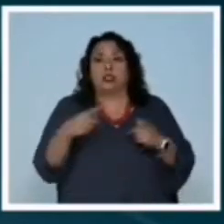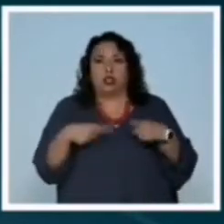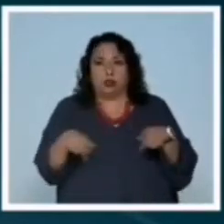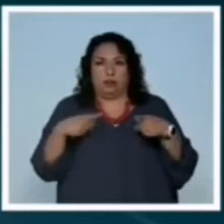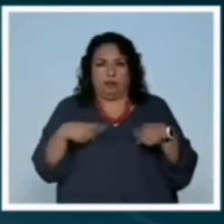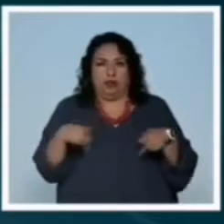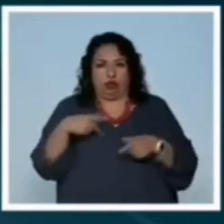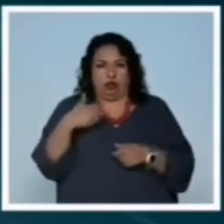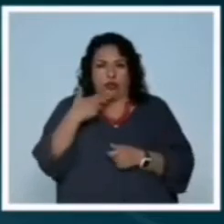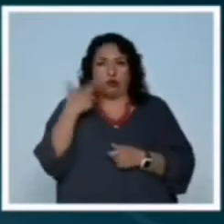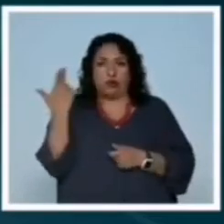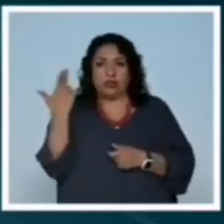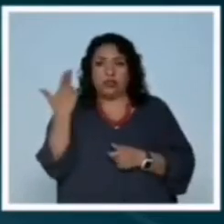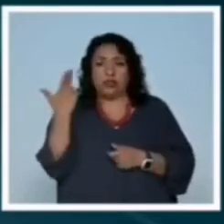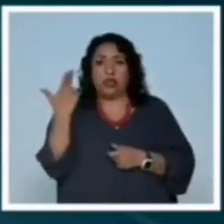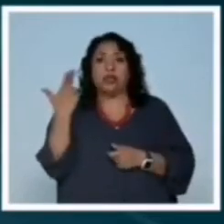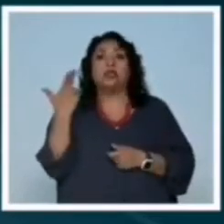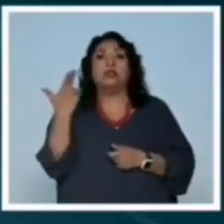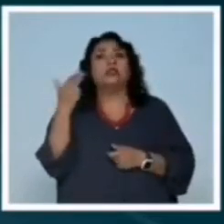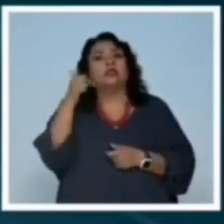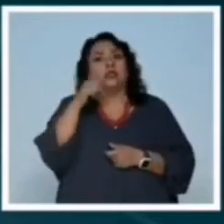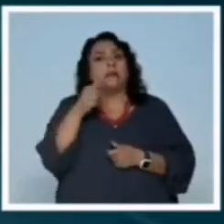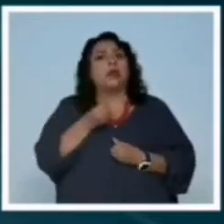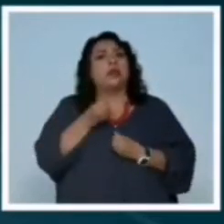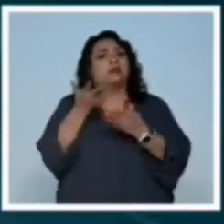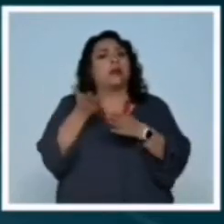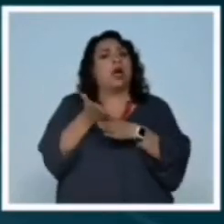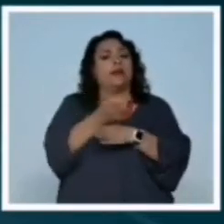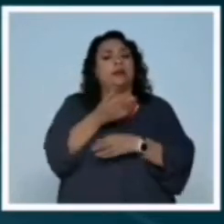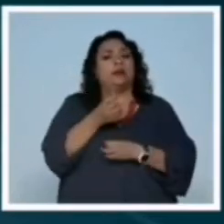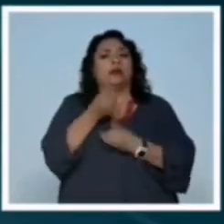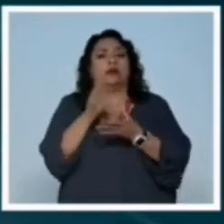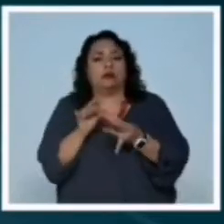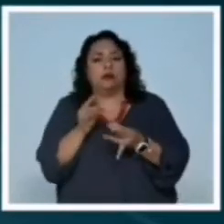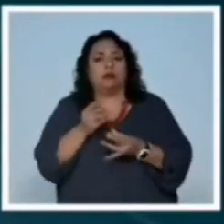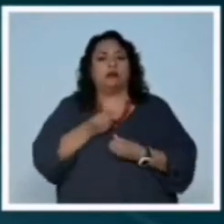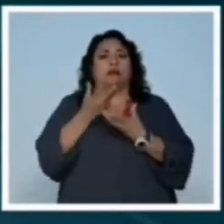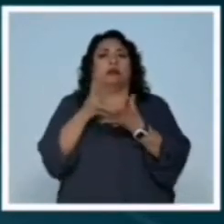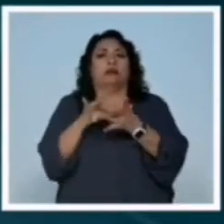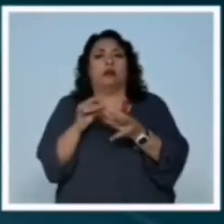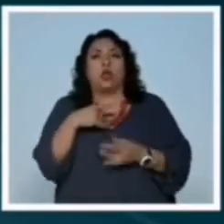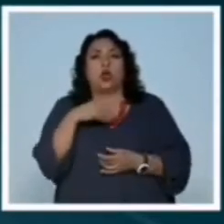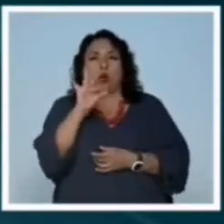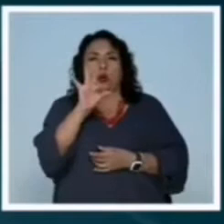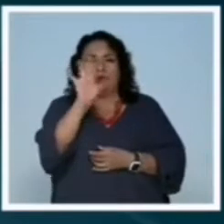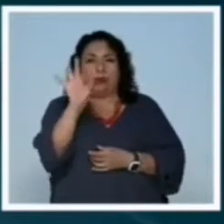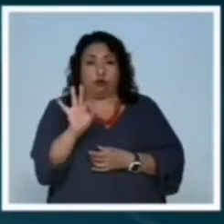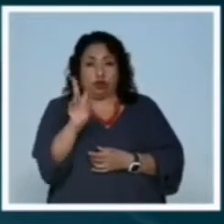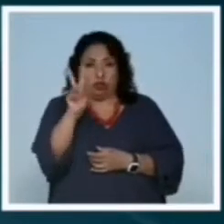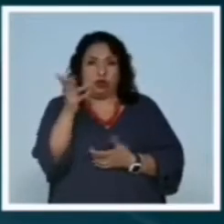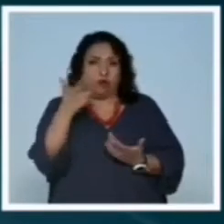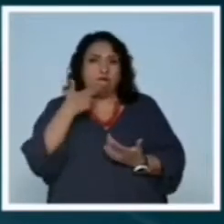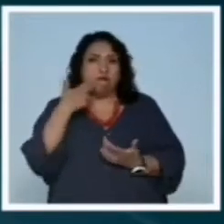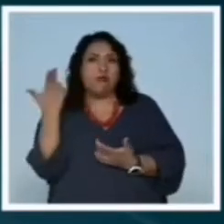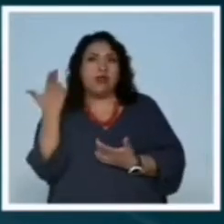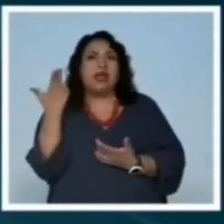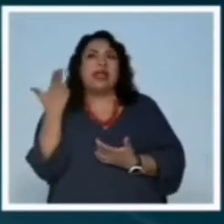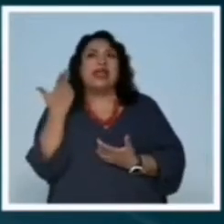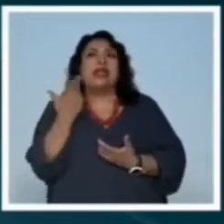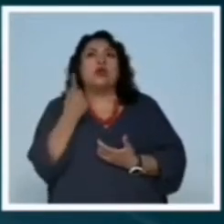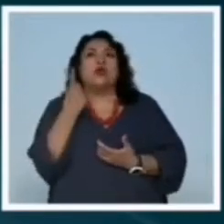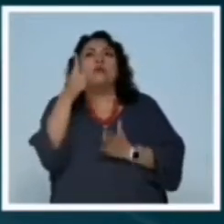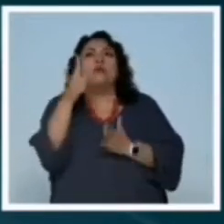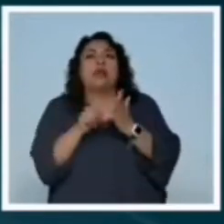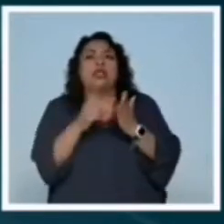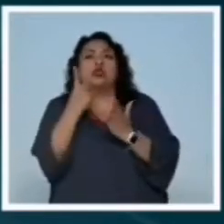que cometen el suicidio es decirle lo manifestaron antes no y el 40 por ciento que lo cometieron lo manifestaron un